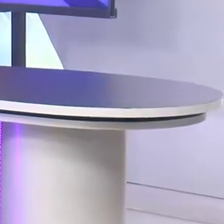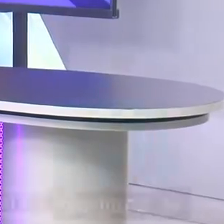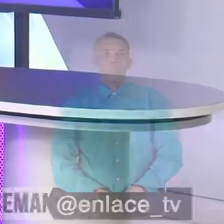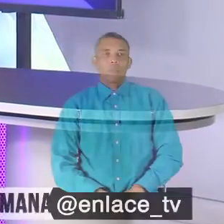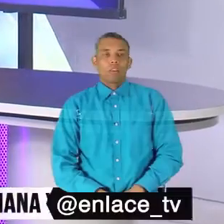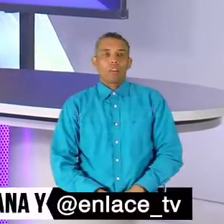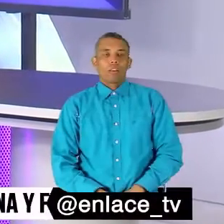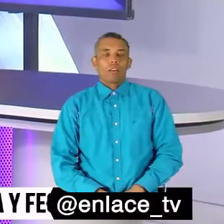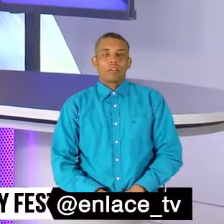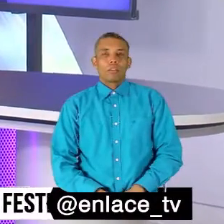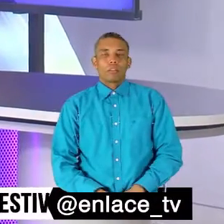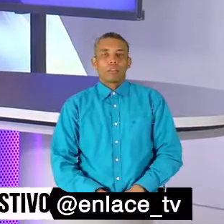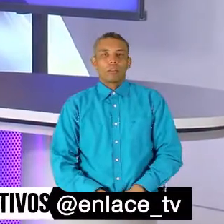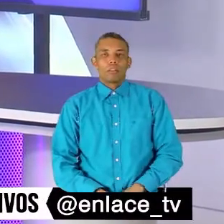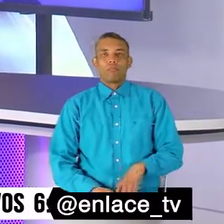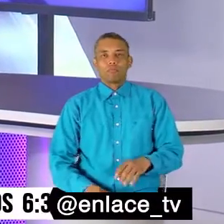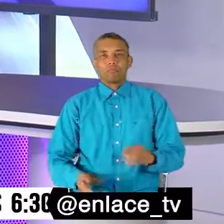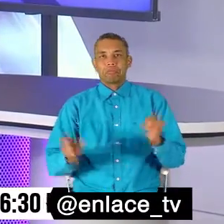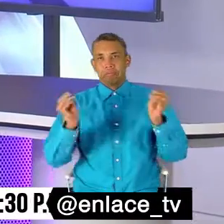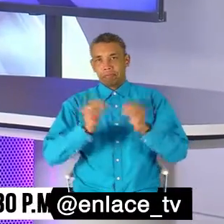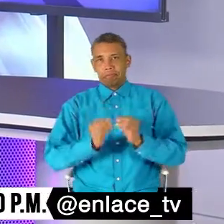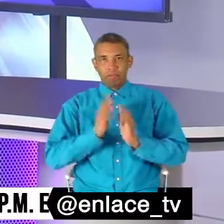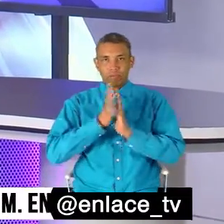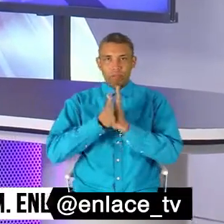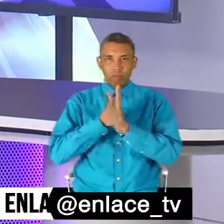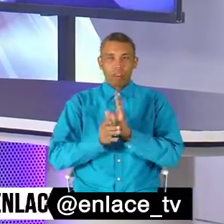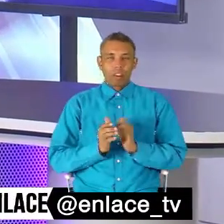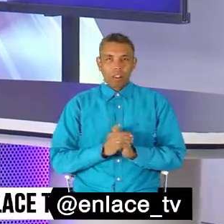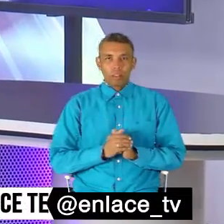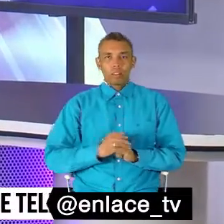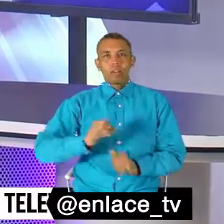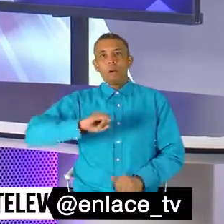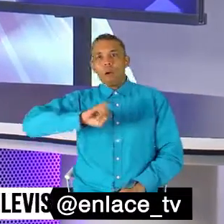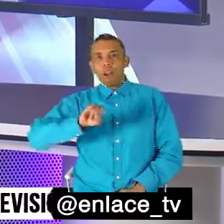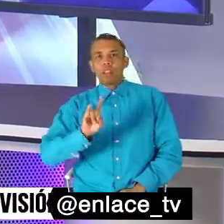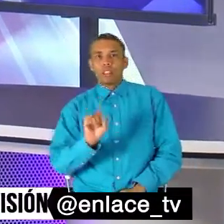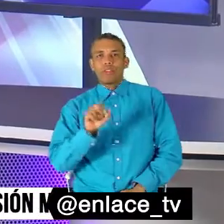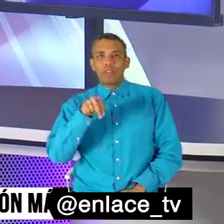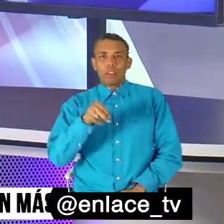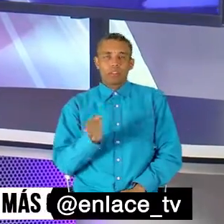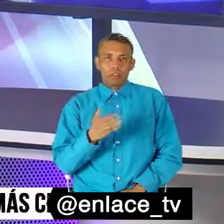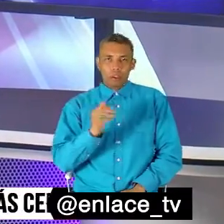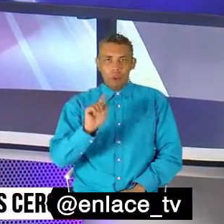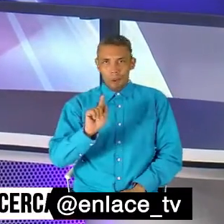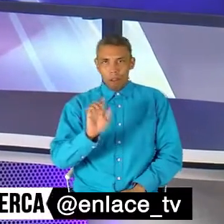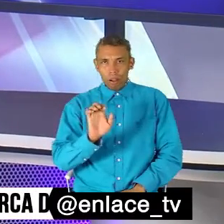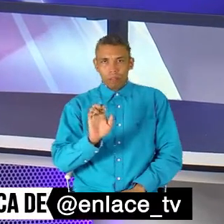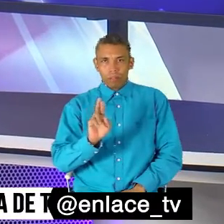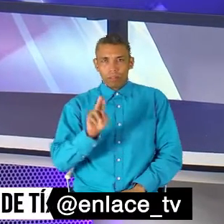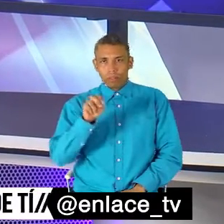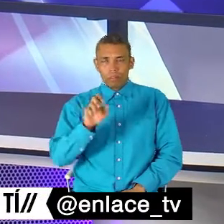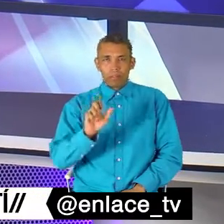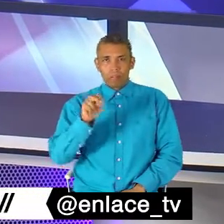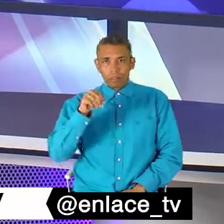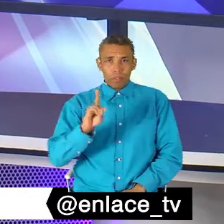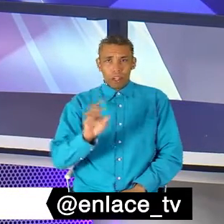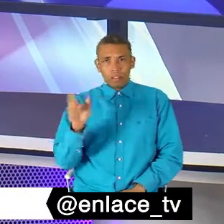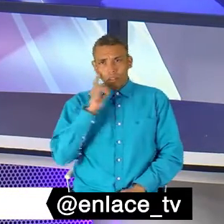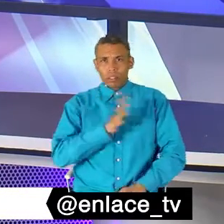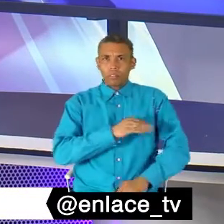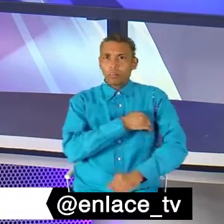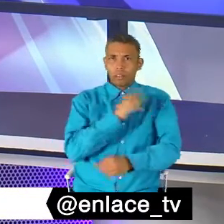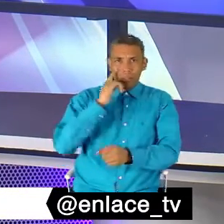Continuamos con más información en Enlace Noticias. Juan Fernando Cristo, ministro del Interior, estará en Barranca Bermeja el próximo viernes para analizar